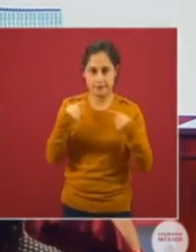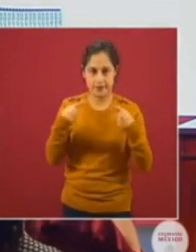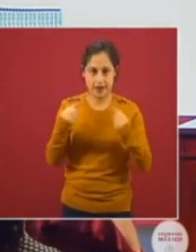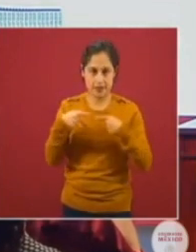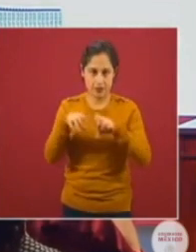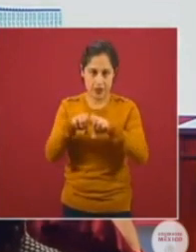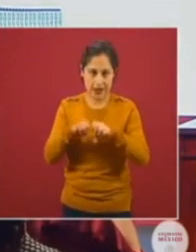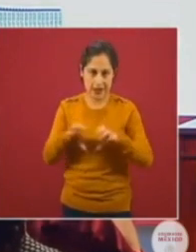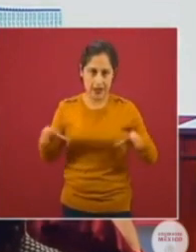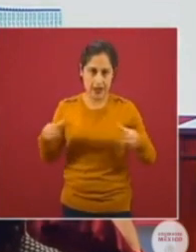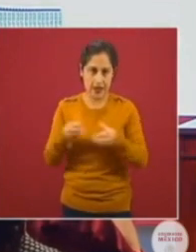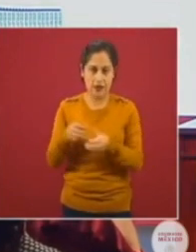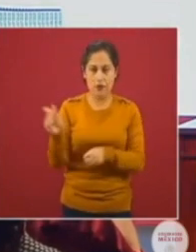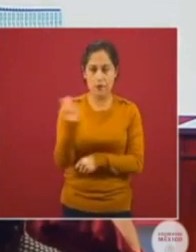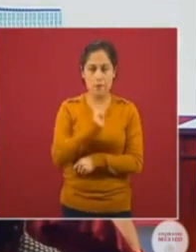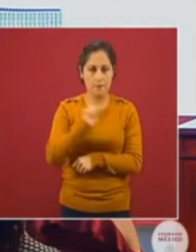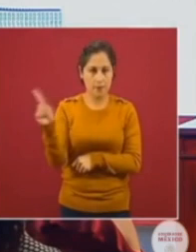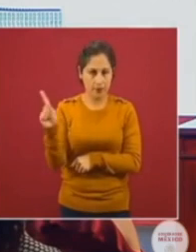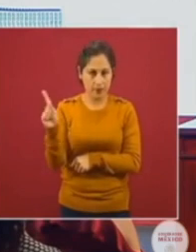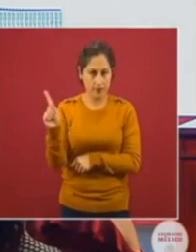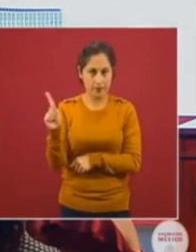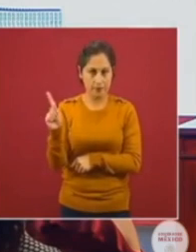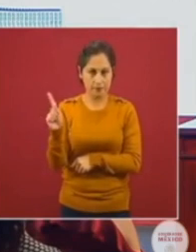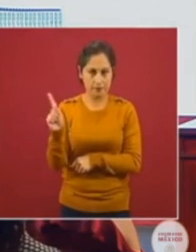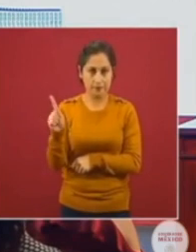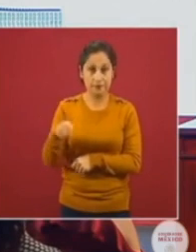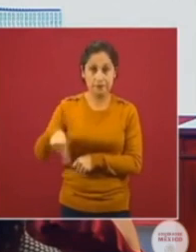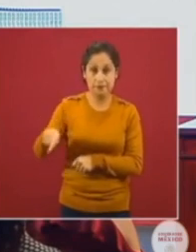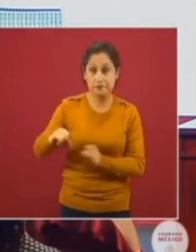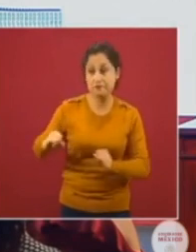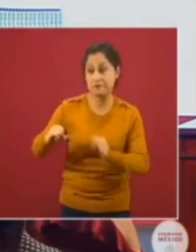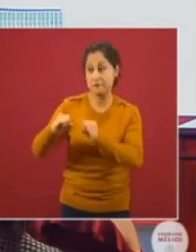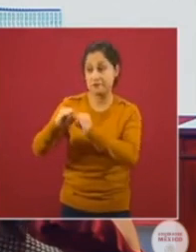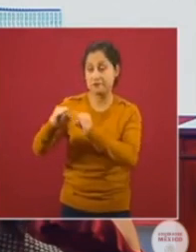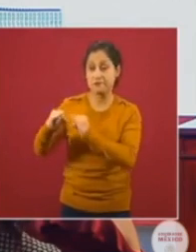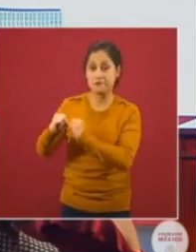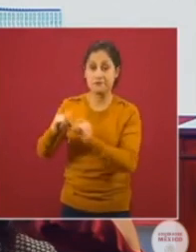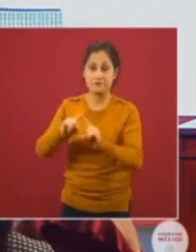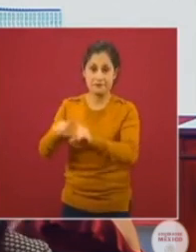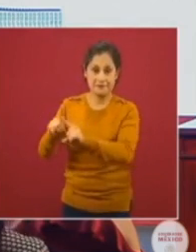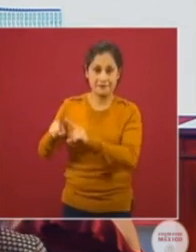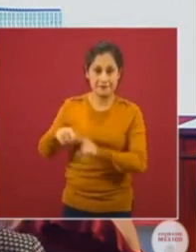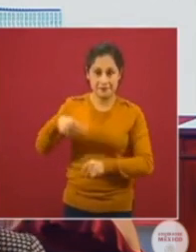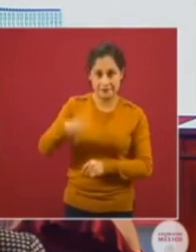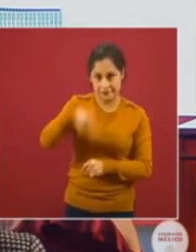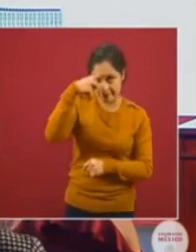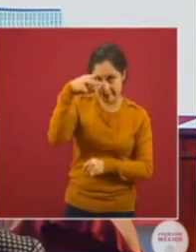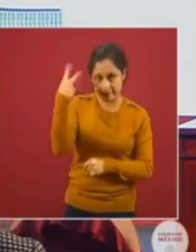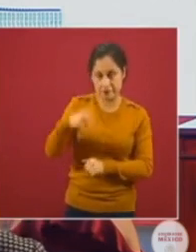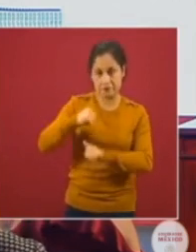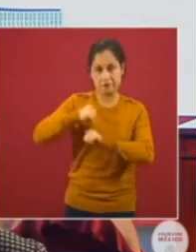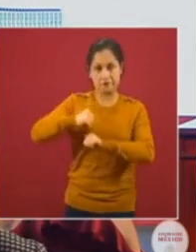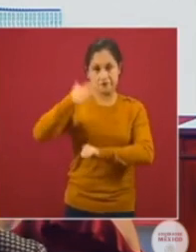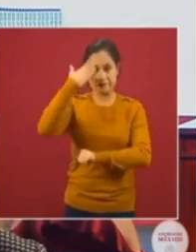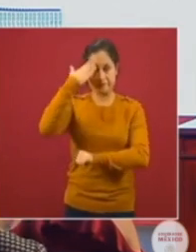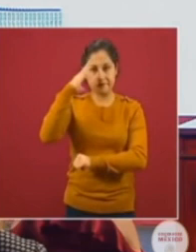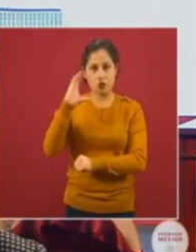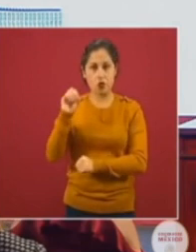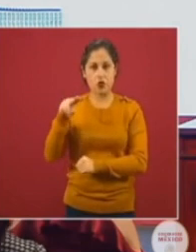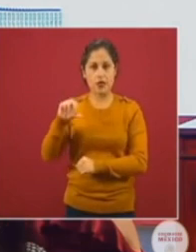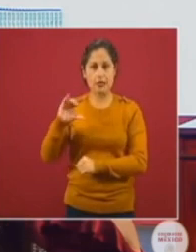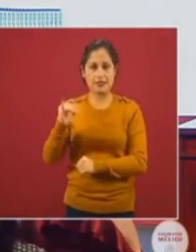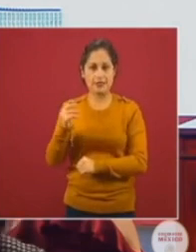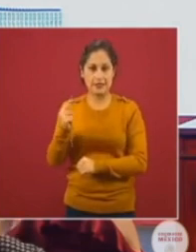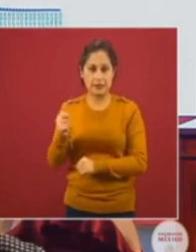grupos académicos de instituciones públicas en México, coordinados por CONACYT, y lo que se